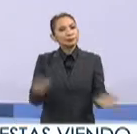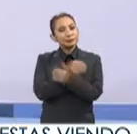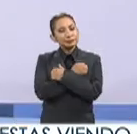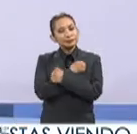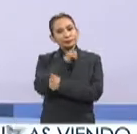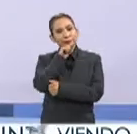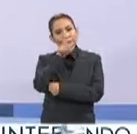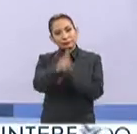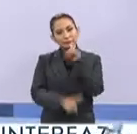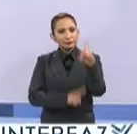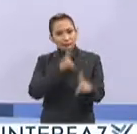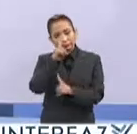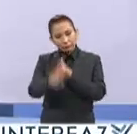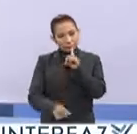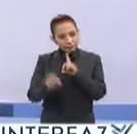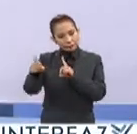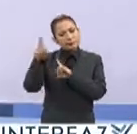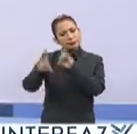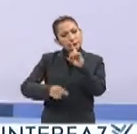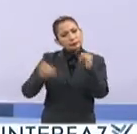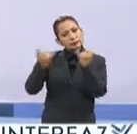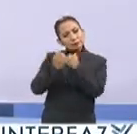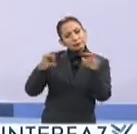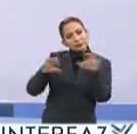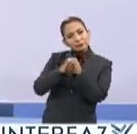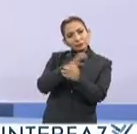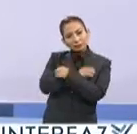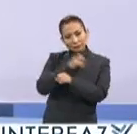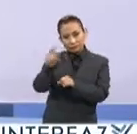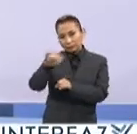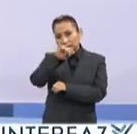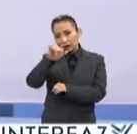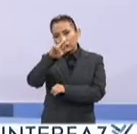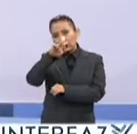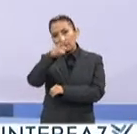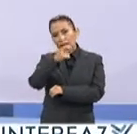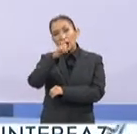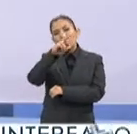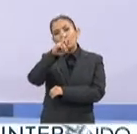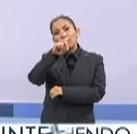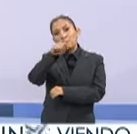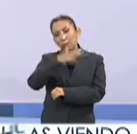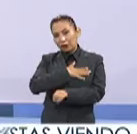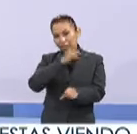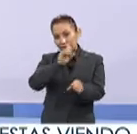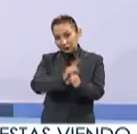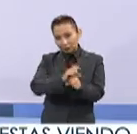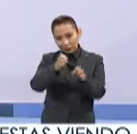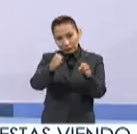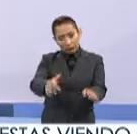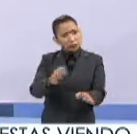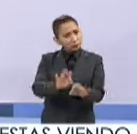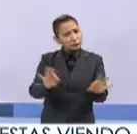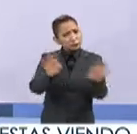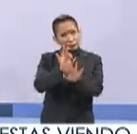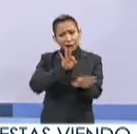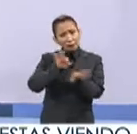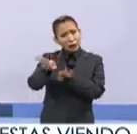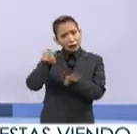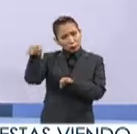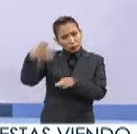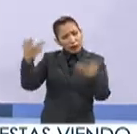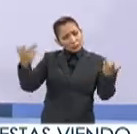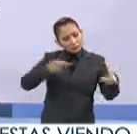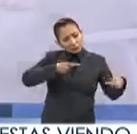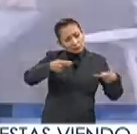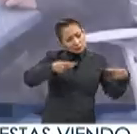Educación también es deporte, deporte también es educación. Ya está listo con nosotros Jorge Rubio. Jorge, ¿cómo estás? Muy buenos días. Un importante trabajo el que has venido